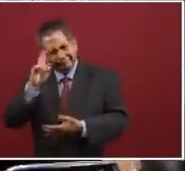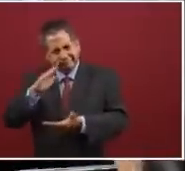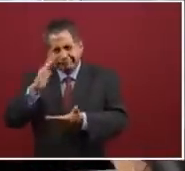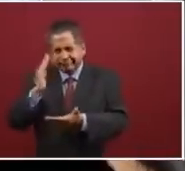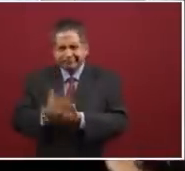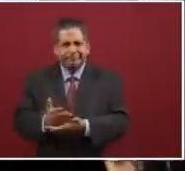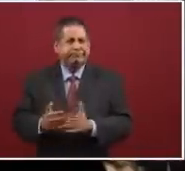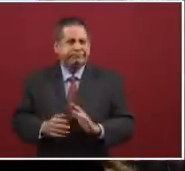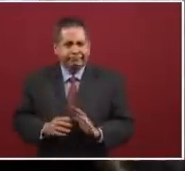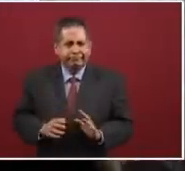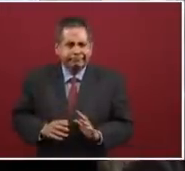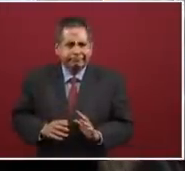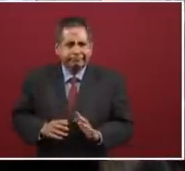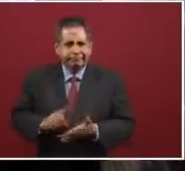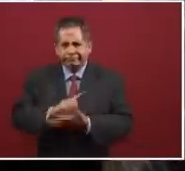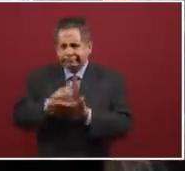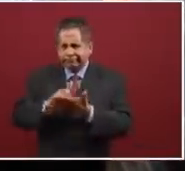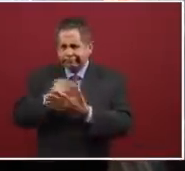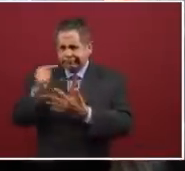son dañinas las drogas.